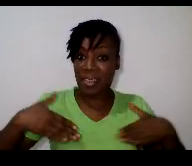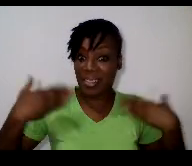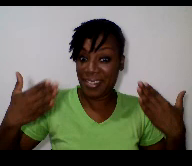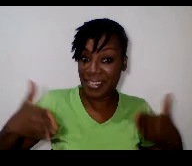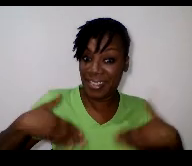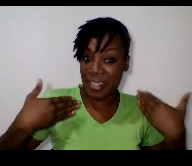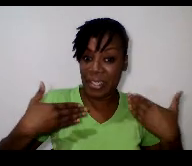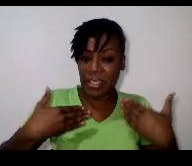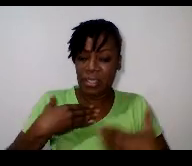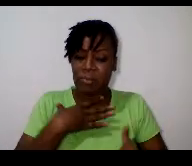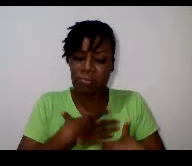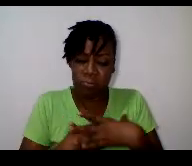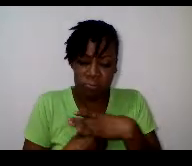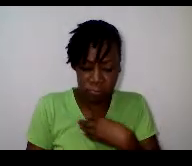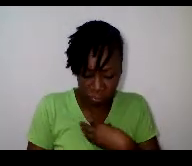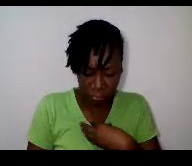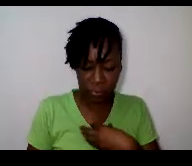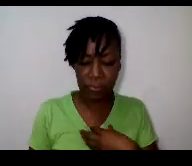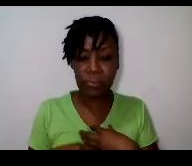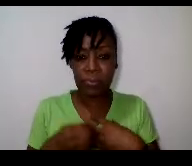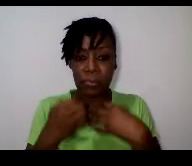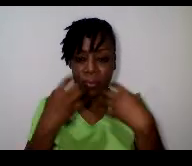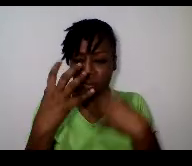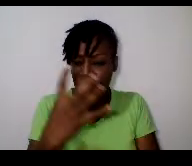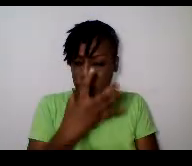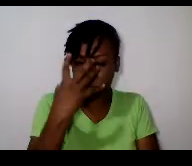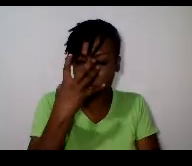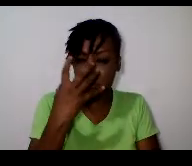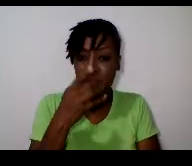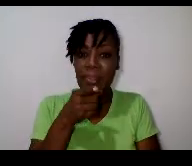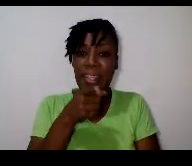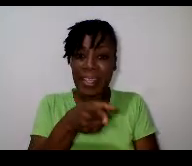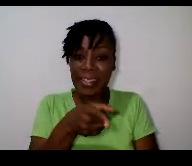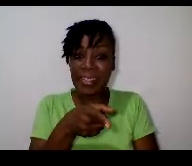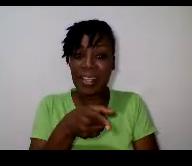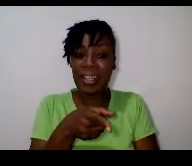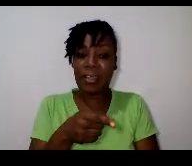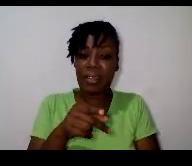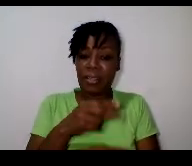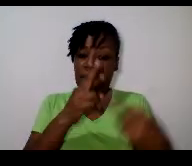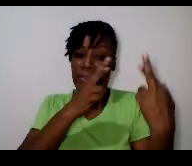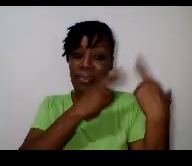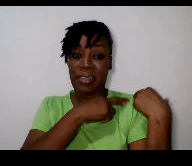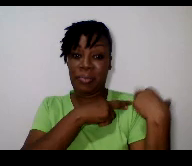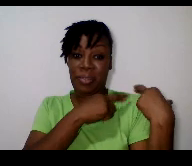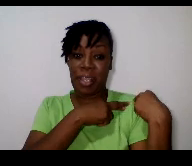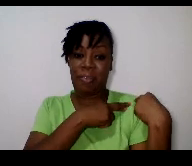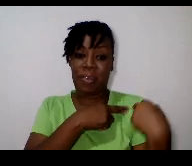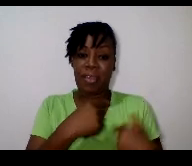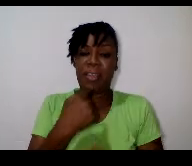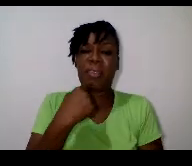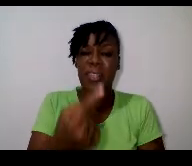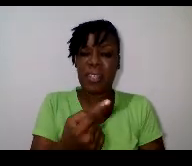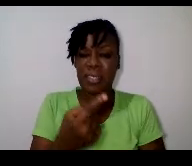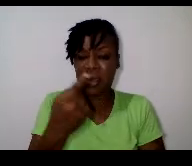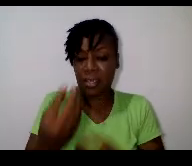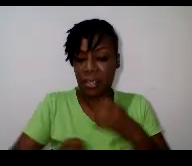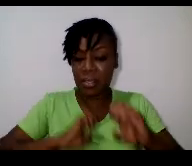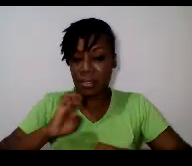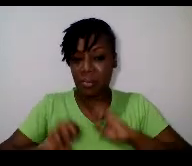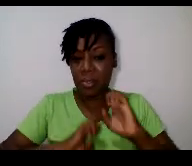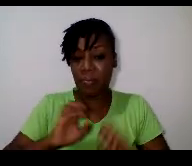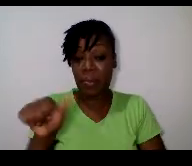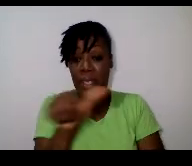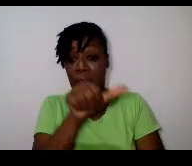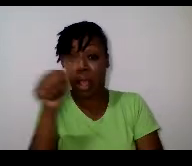enojo, irritabilidad, euforia. Ahí está en la amígdala. La amígdala es la que nos dispara esa emoción. Y por otro lado tenemos